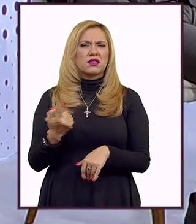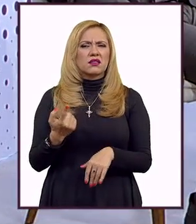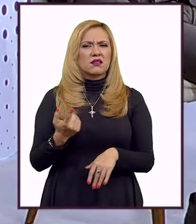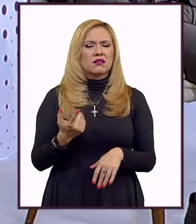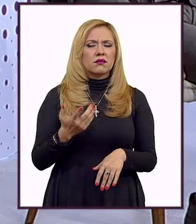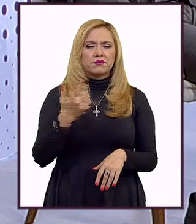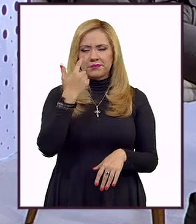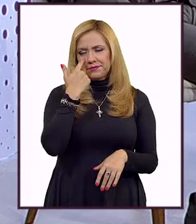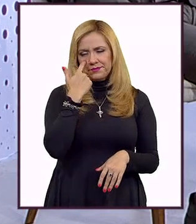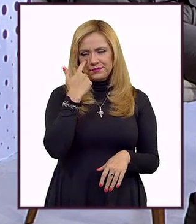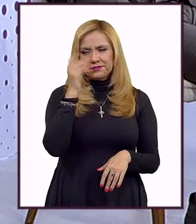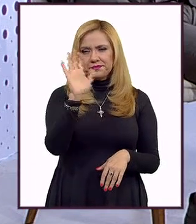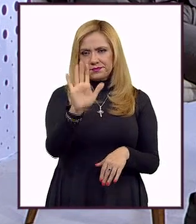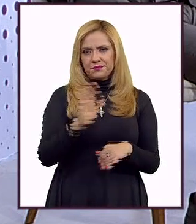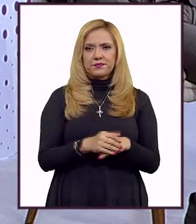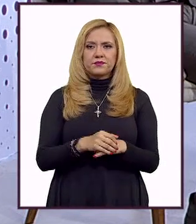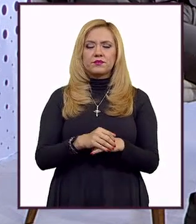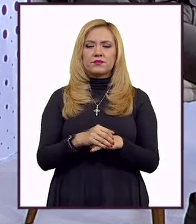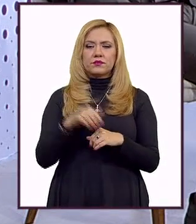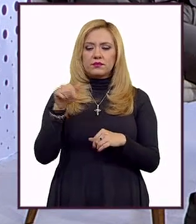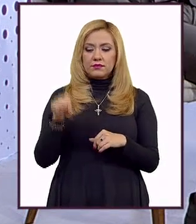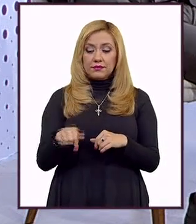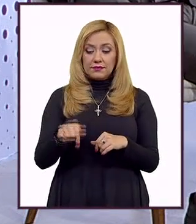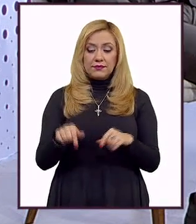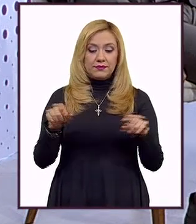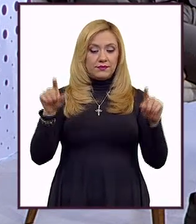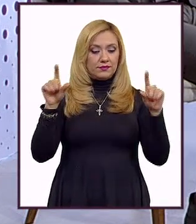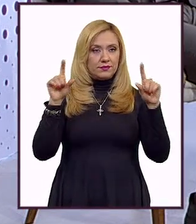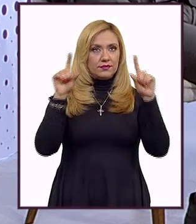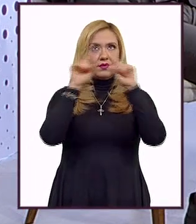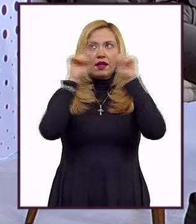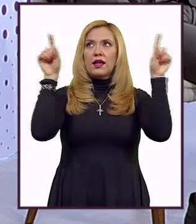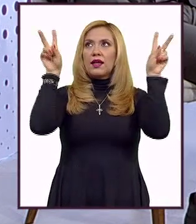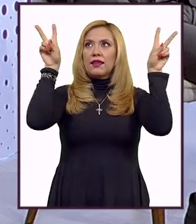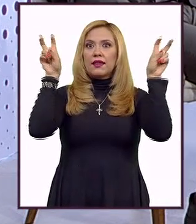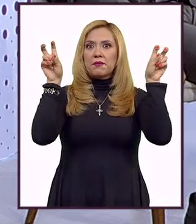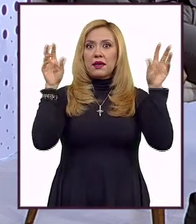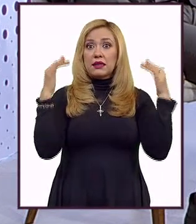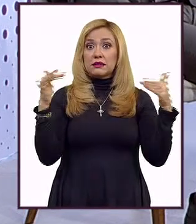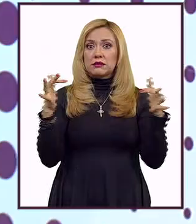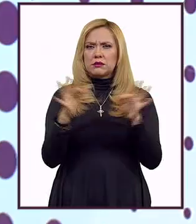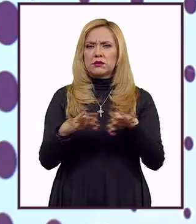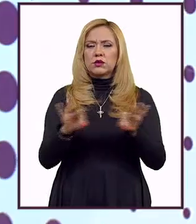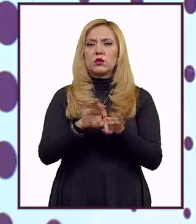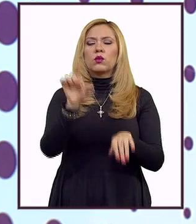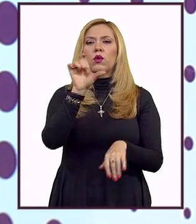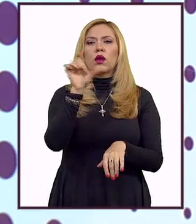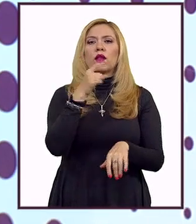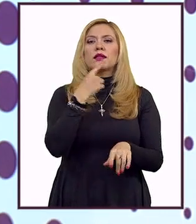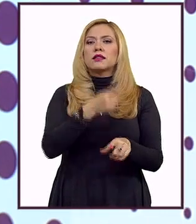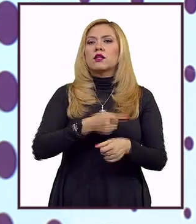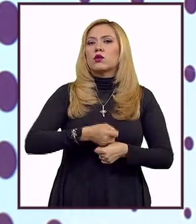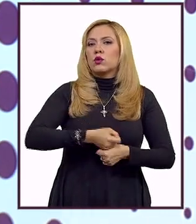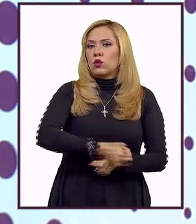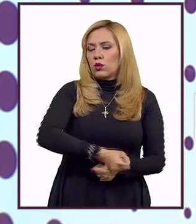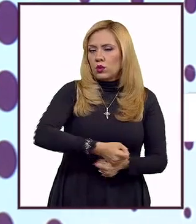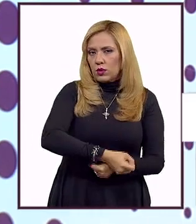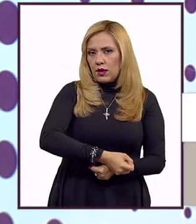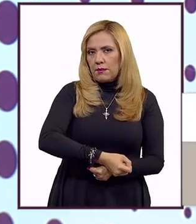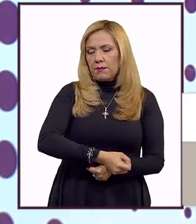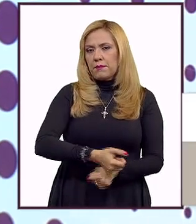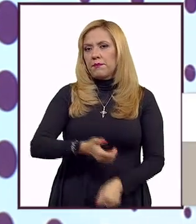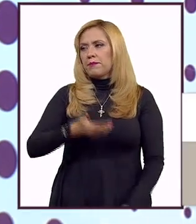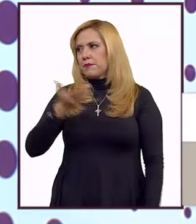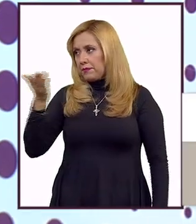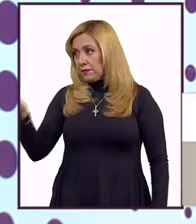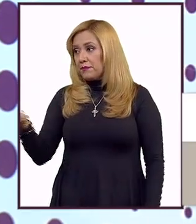Claro. Creo que este es al menos uno de los debates principales cuando hablamos de tortura. Juan Carlos mencionaba